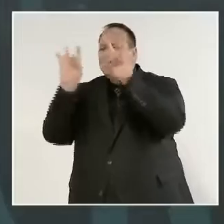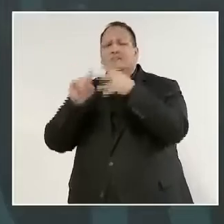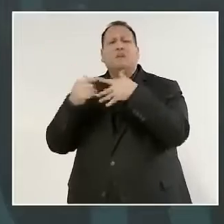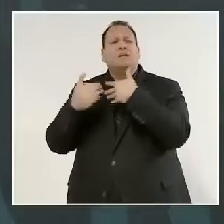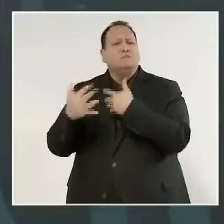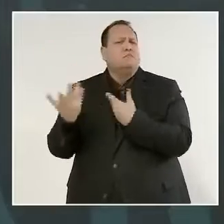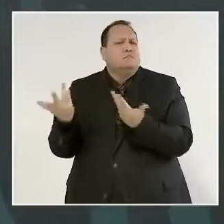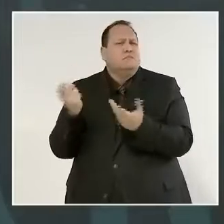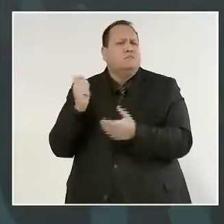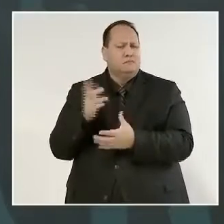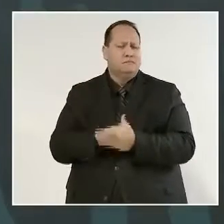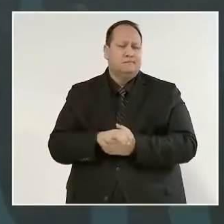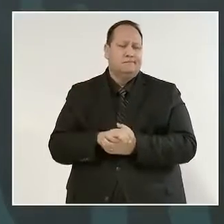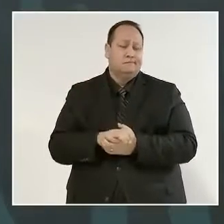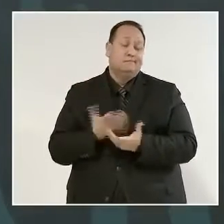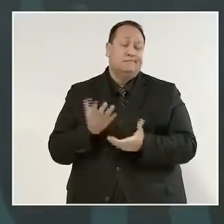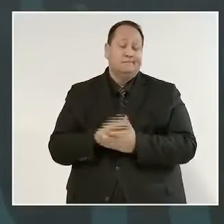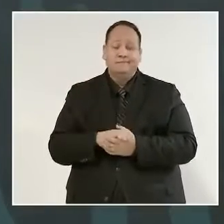originado